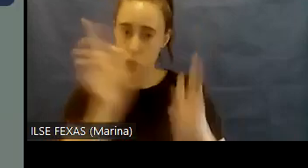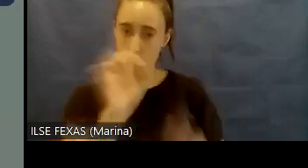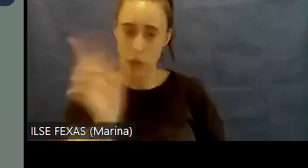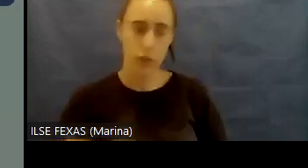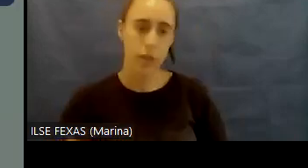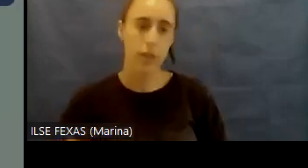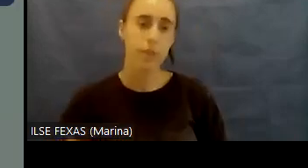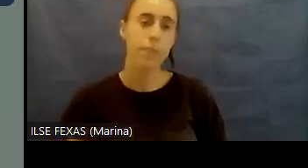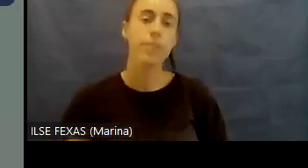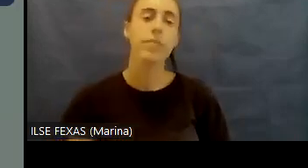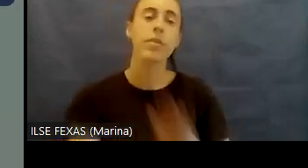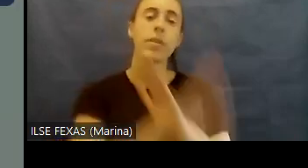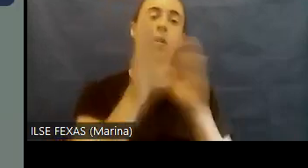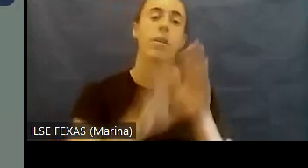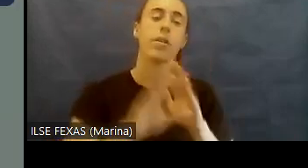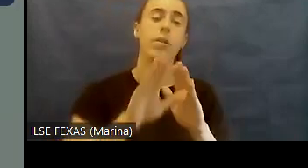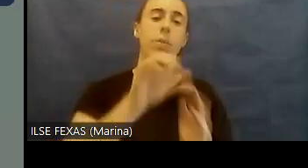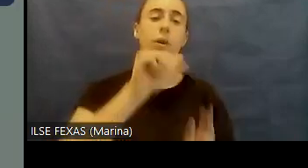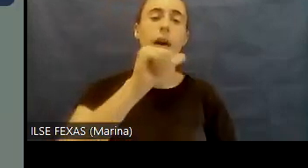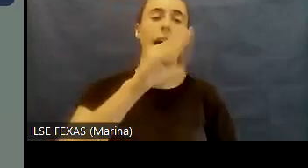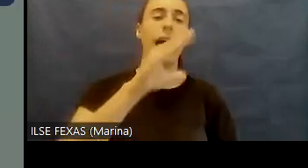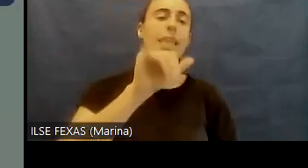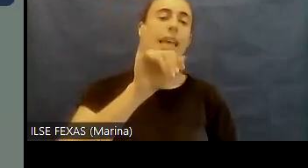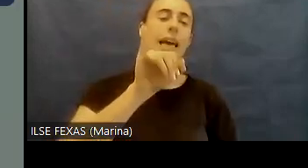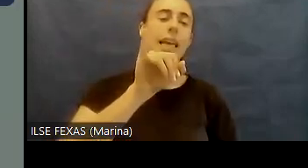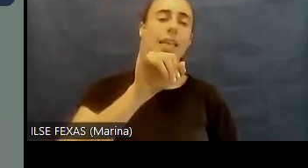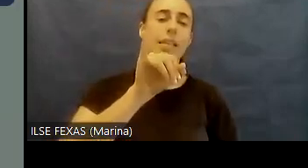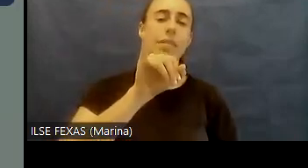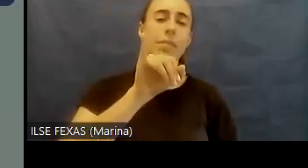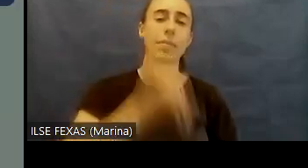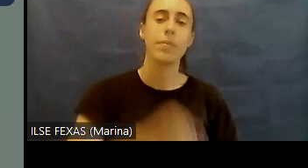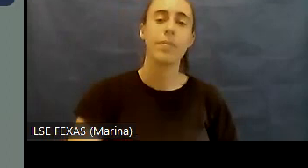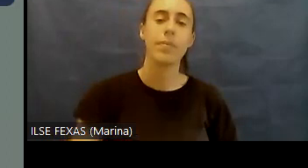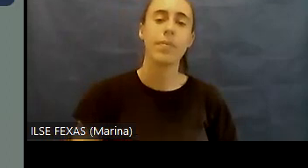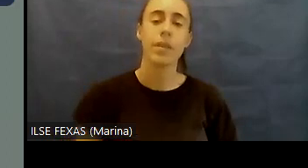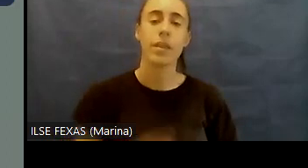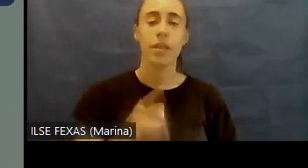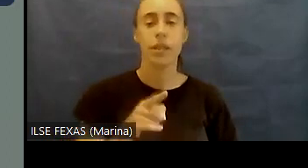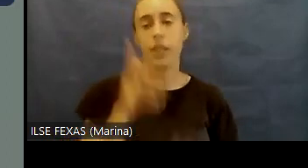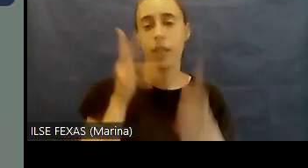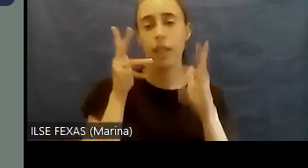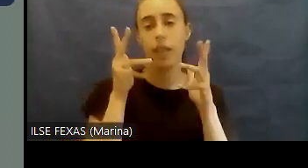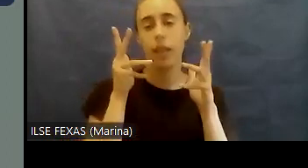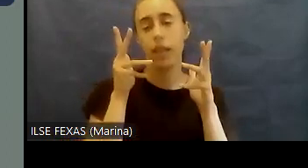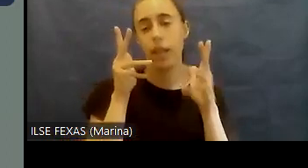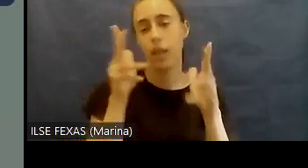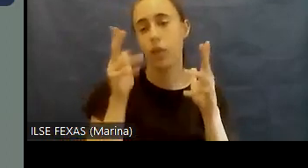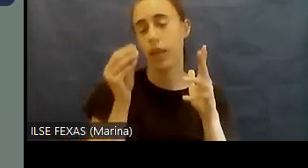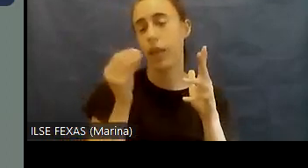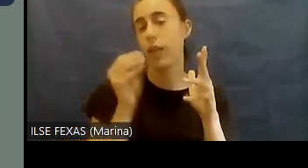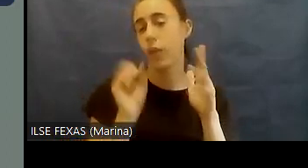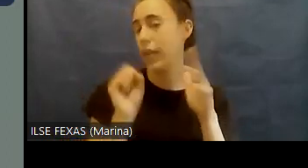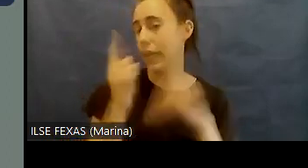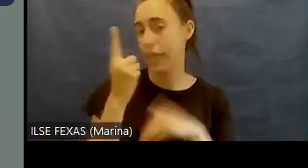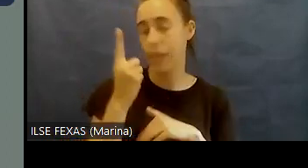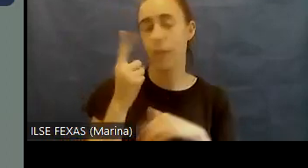Y finalmente tenemos el Lasai, que tampoco sería el más indicado para la patología digestiva.